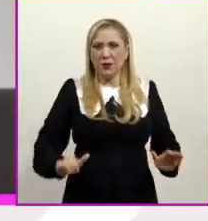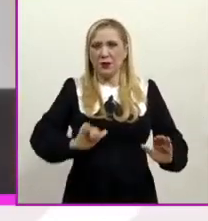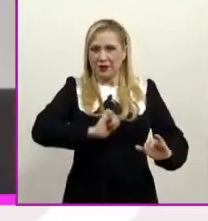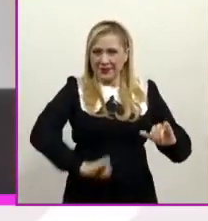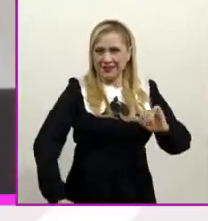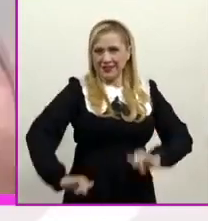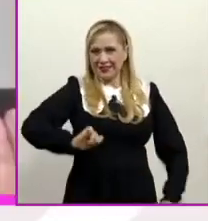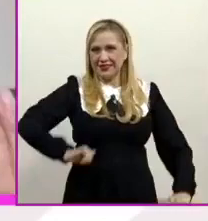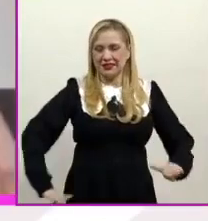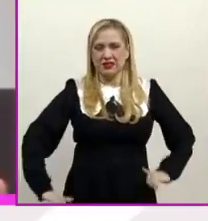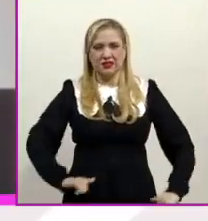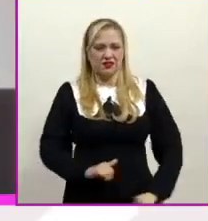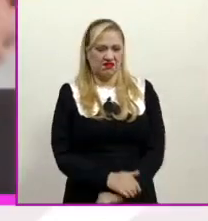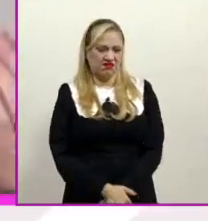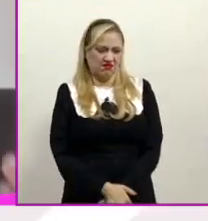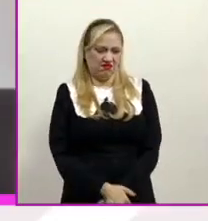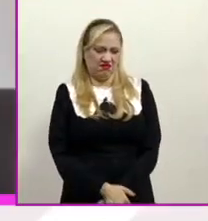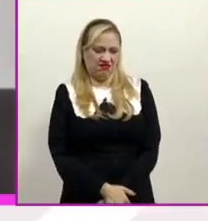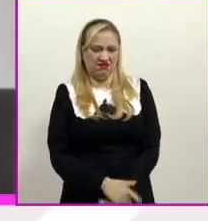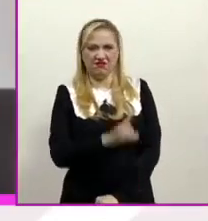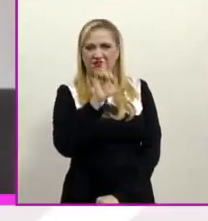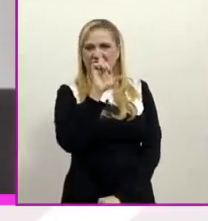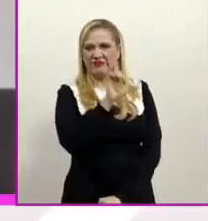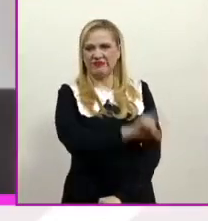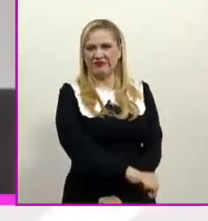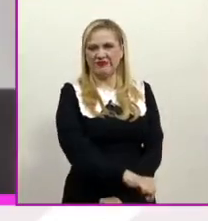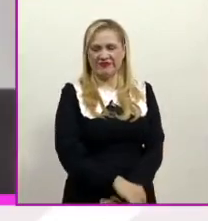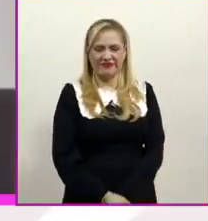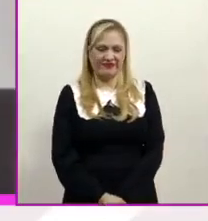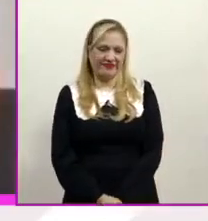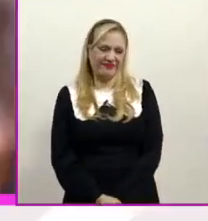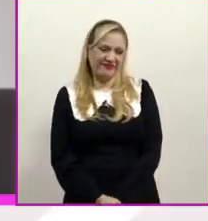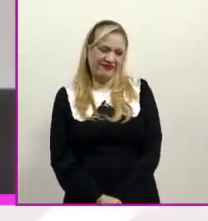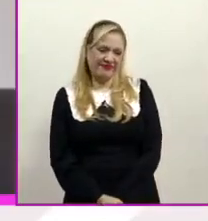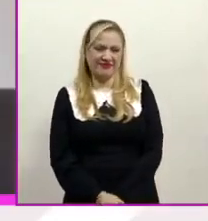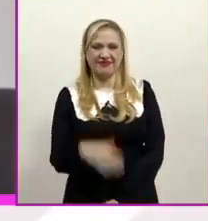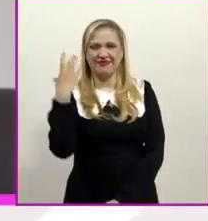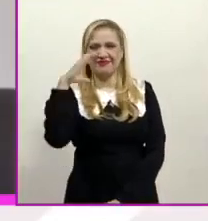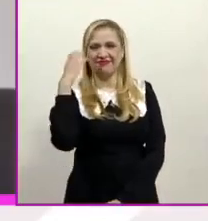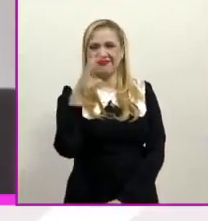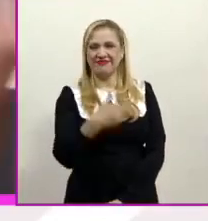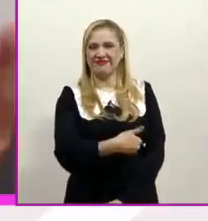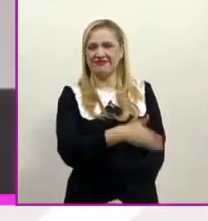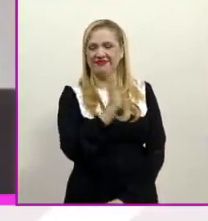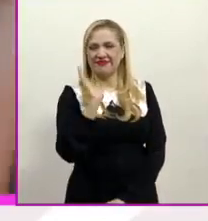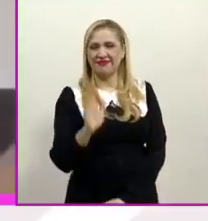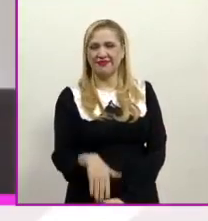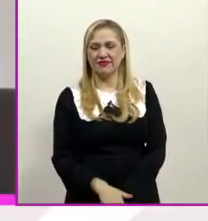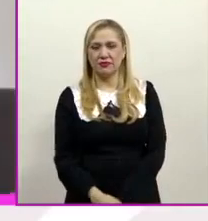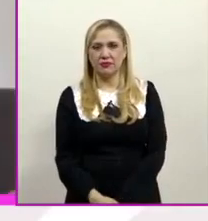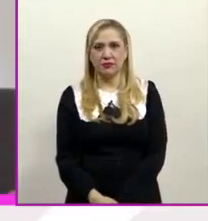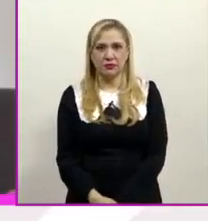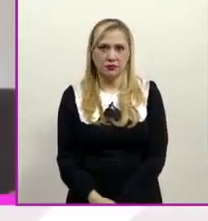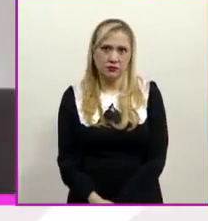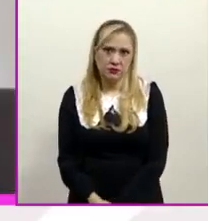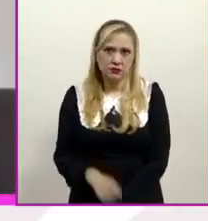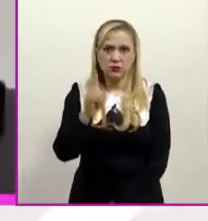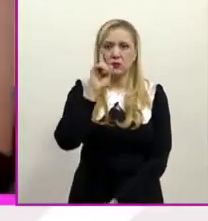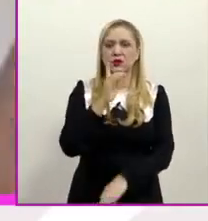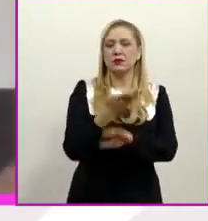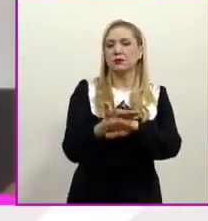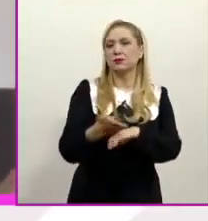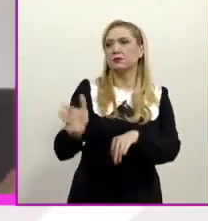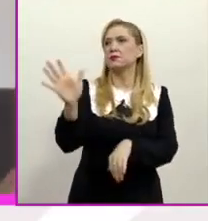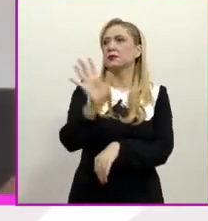industria pueden ser traducidas como vulgares, como se sexualizan mucho más. O sea, si en una mujer blanca se sexualizan, en